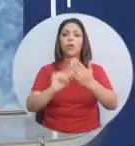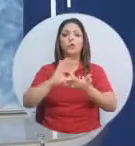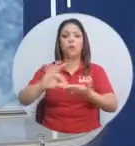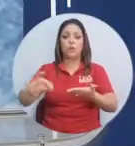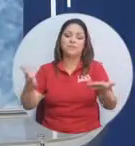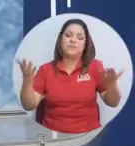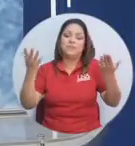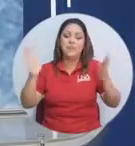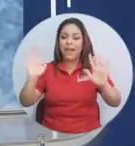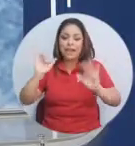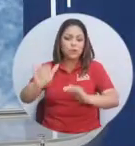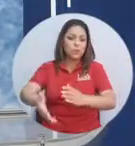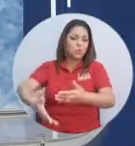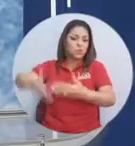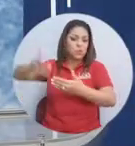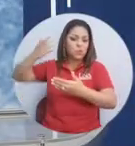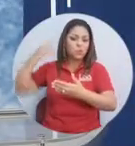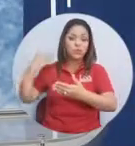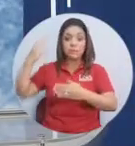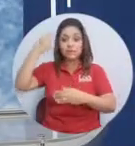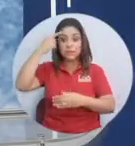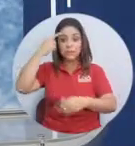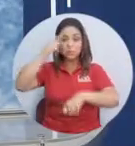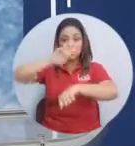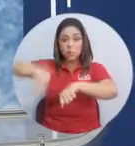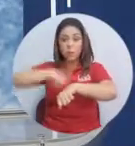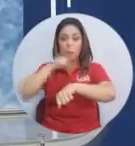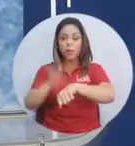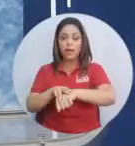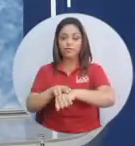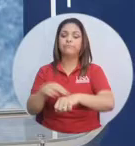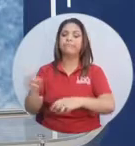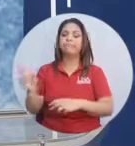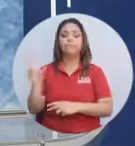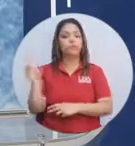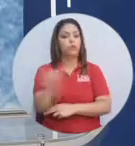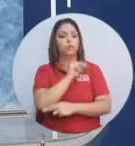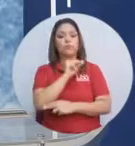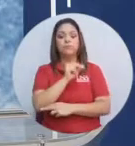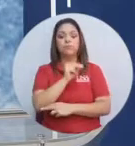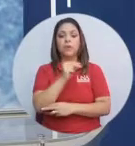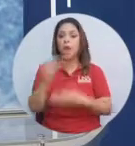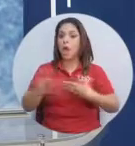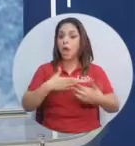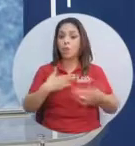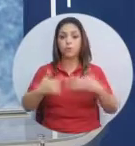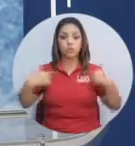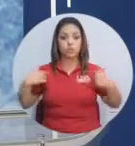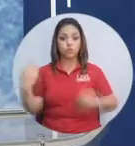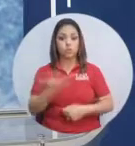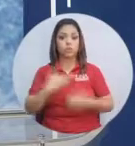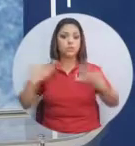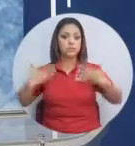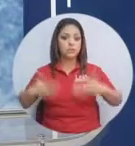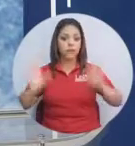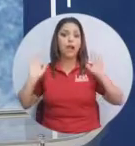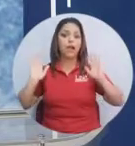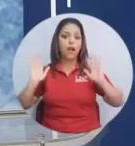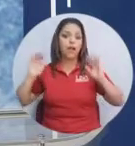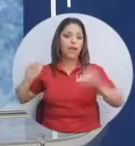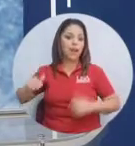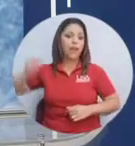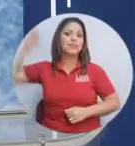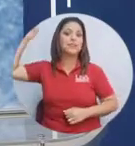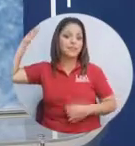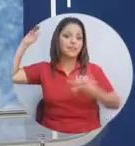u otra forma todas y todos sabemos que eso no es normal, porque, ¿verdad? Aunque ya nosotros estemos grandes, ¿verdad? En la segunda etapa